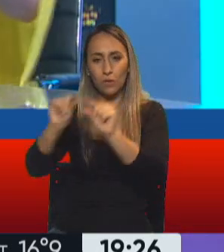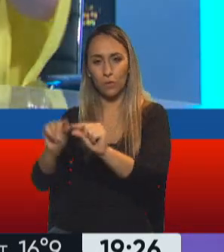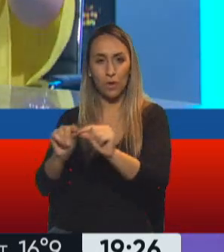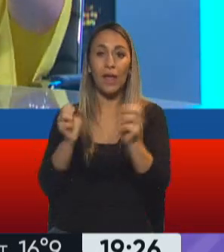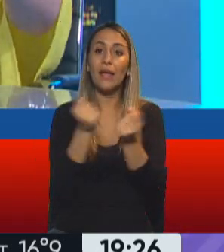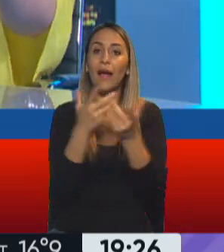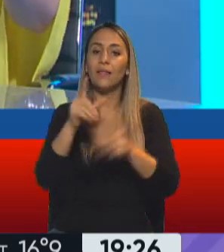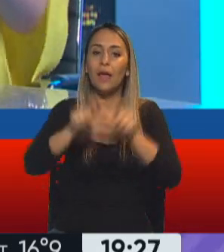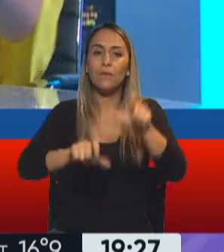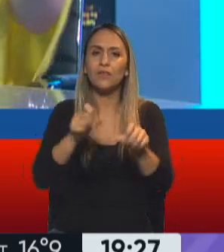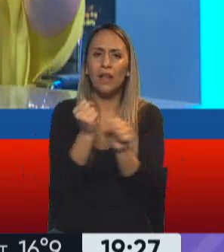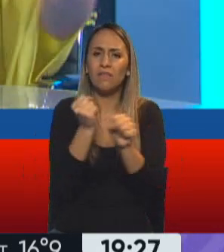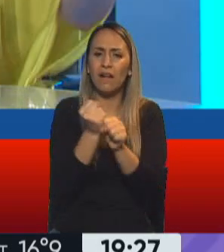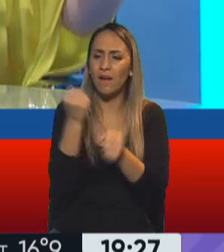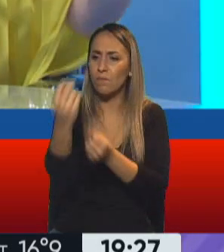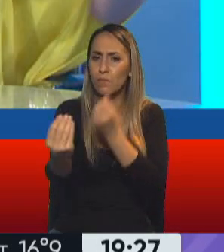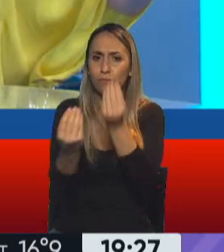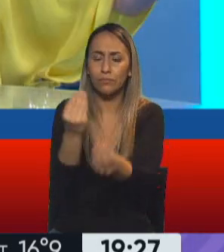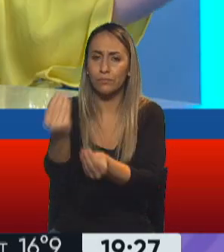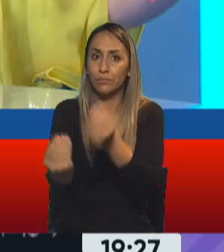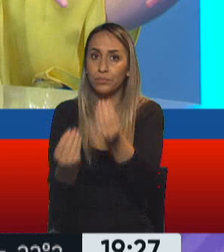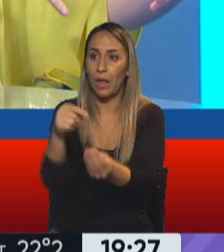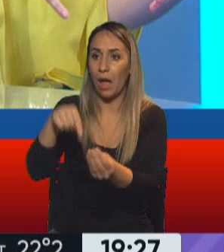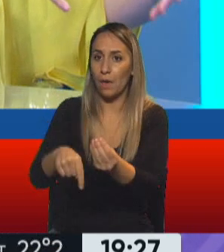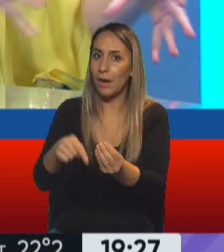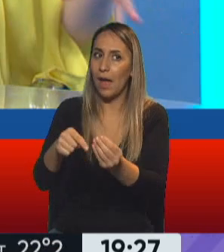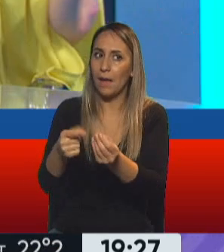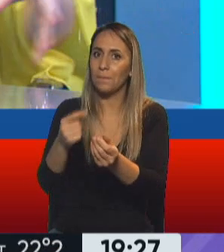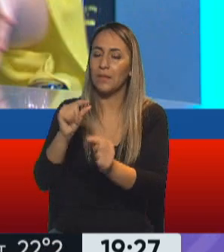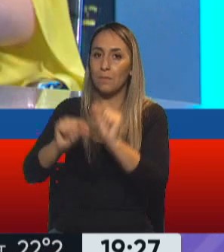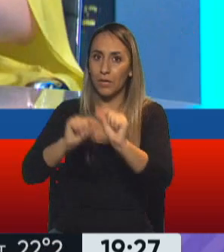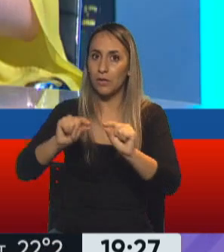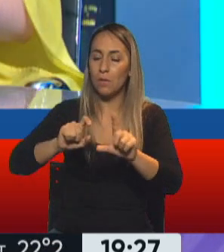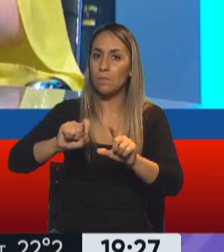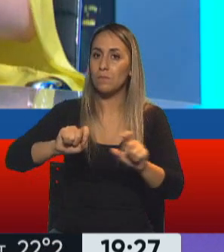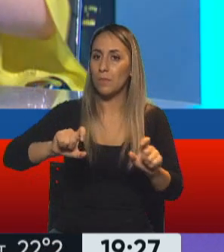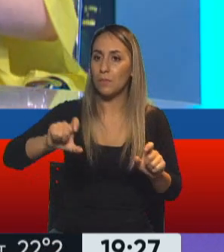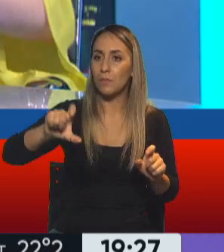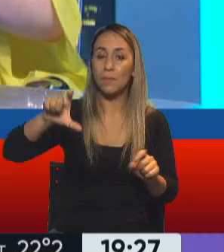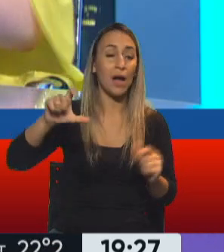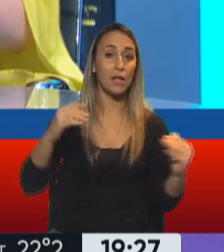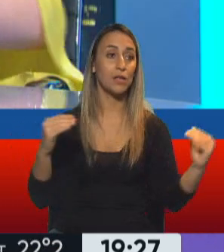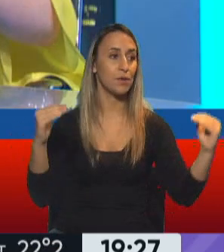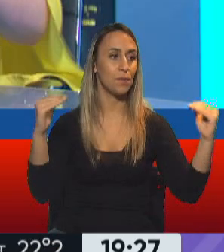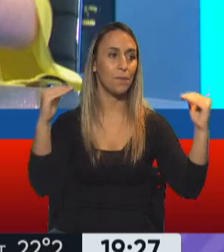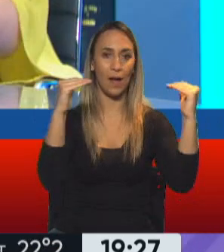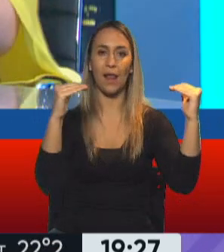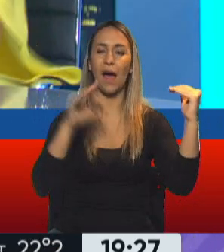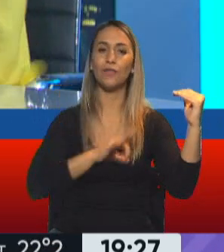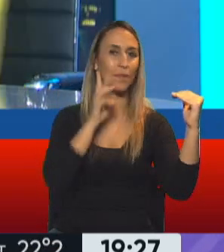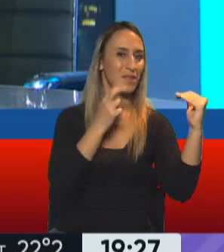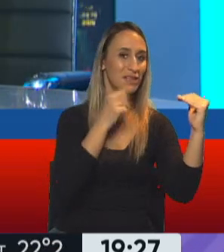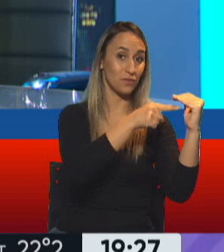gente trabajando cada vez son más similares al de 2019. Ajá. O sea, Ahí, a priori, podríamos ver que